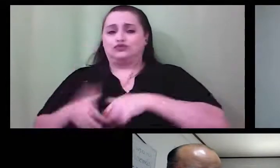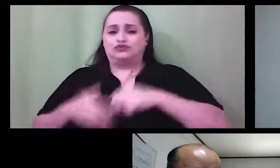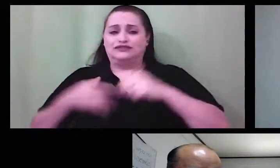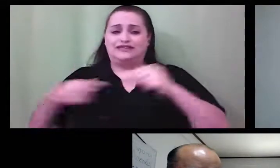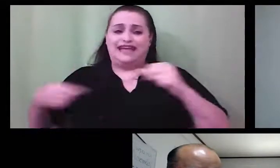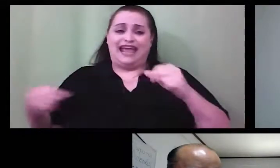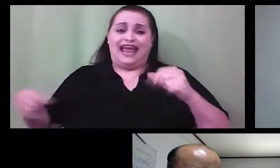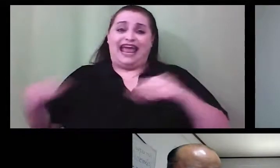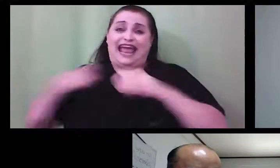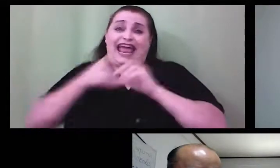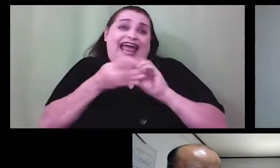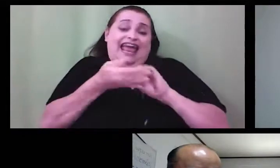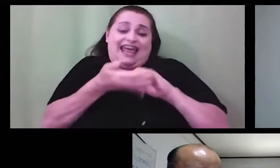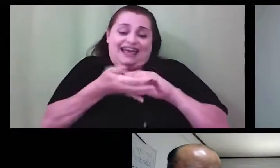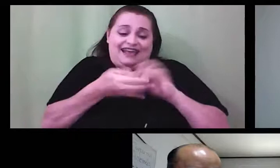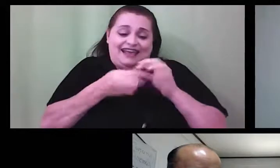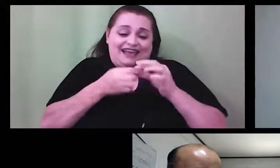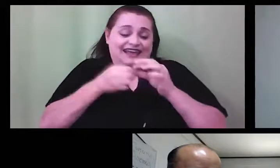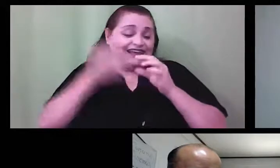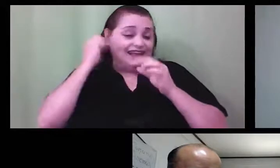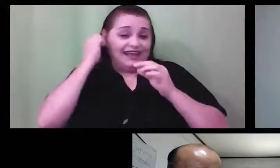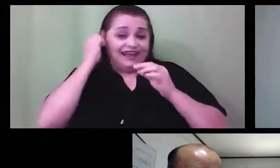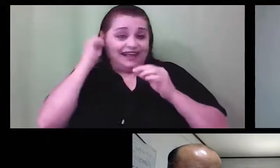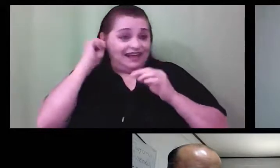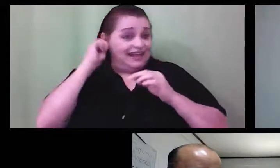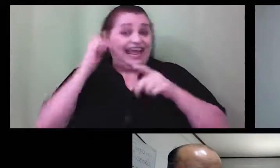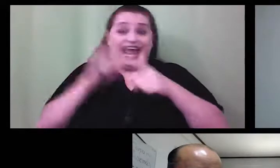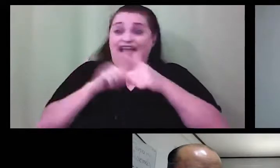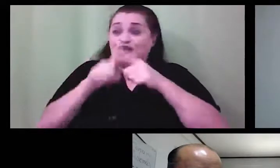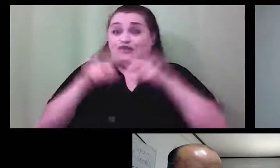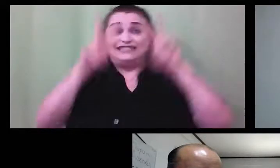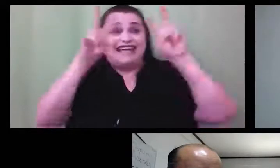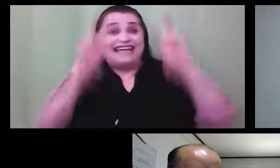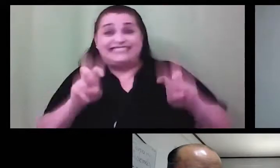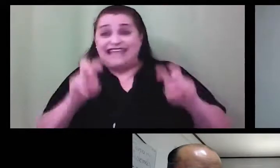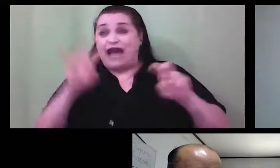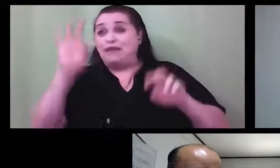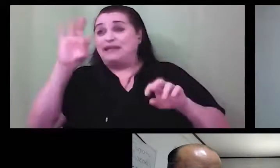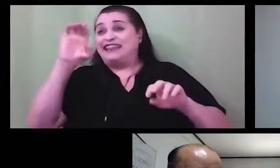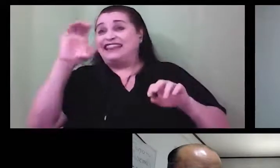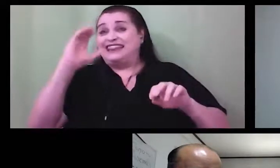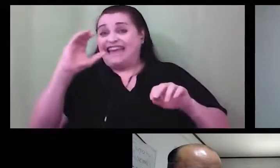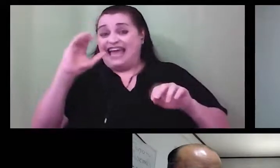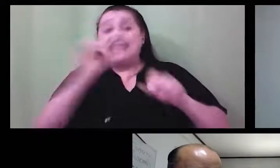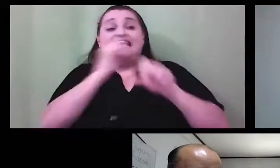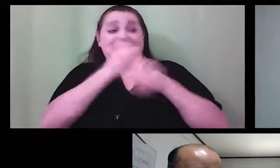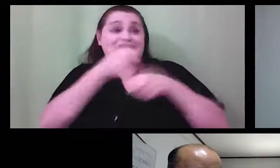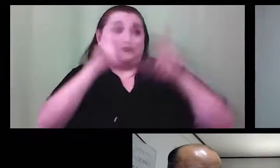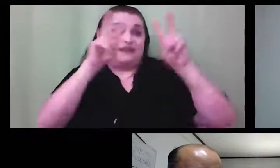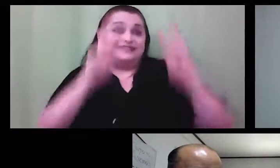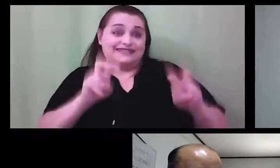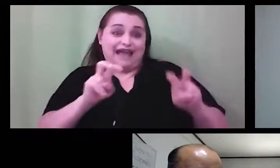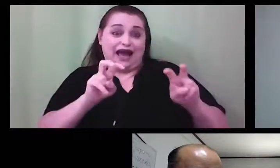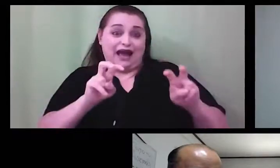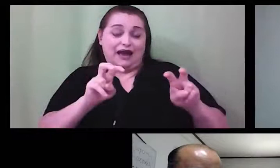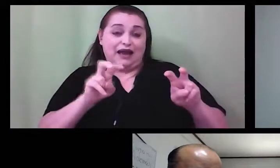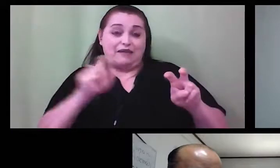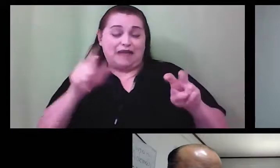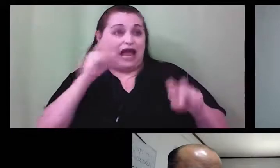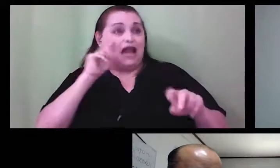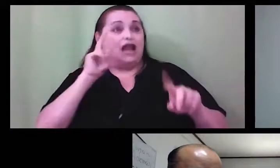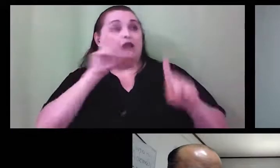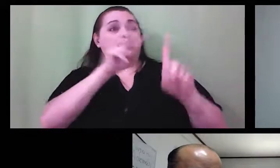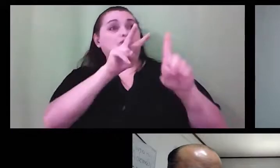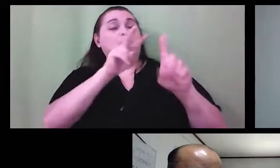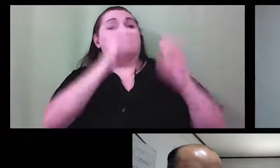del TEC, practicó y todo, pero no le interesaba, pero llegó a hacer el examen del TEC y topó con un docente